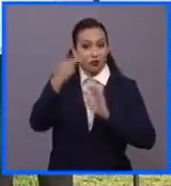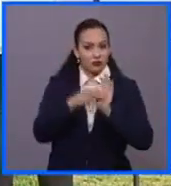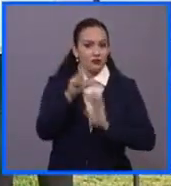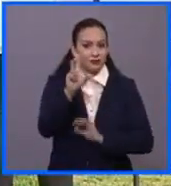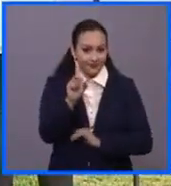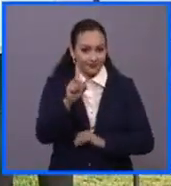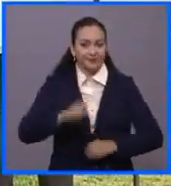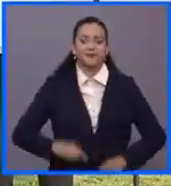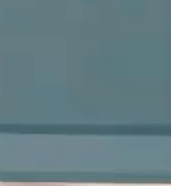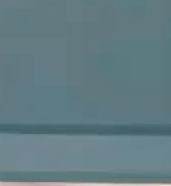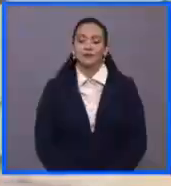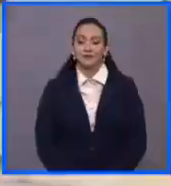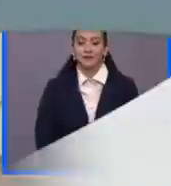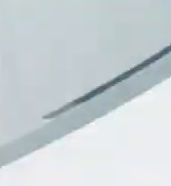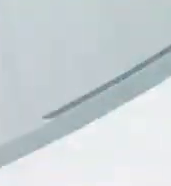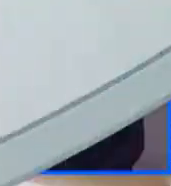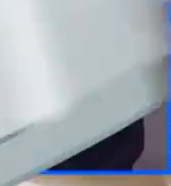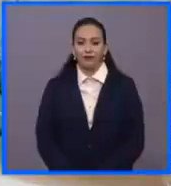2030.